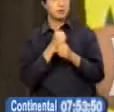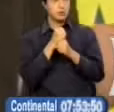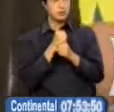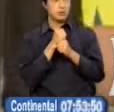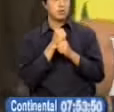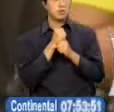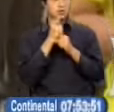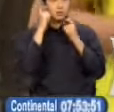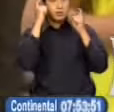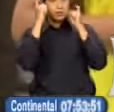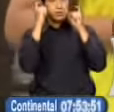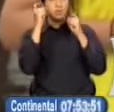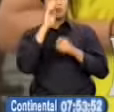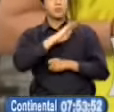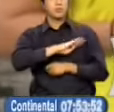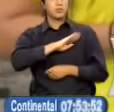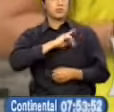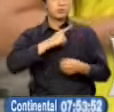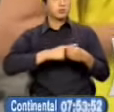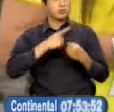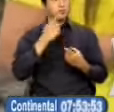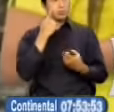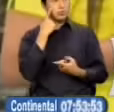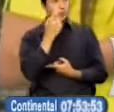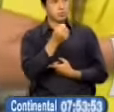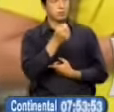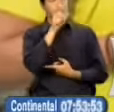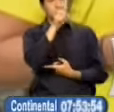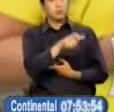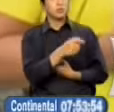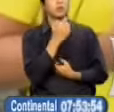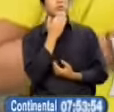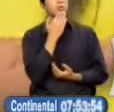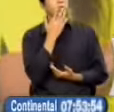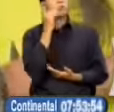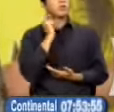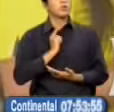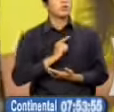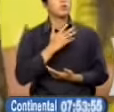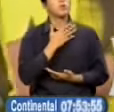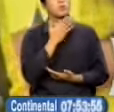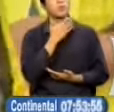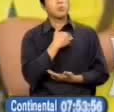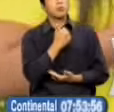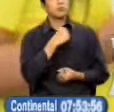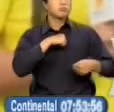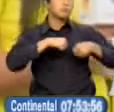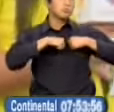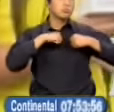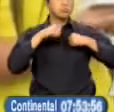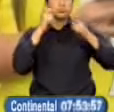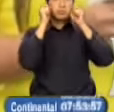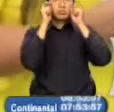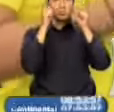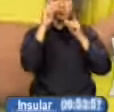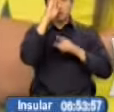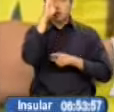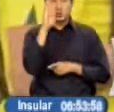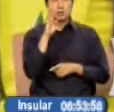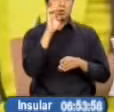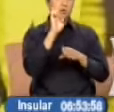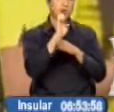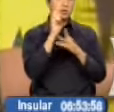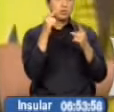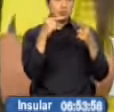desarrollo y gobernabilidad del municipio de quito y él nos va a contar un poco más cerca de los detalles cómo está el operativo un partido de alta espectativa es brasil es